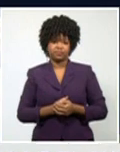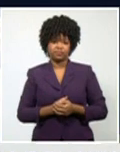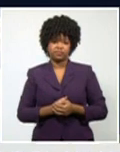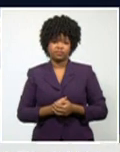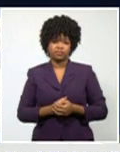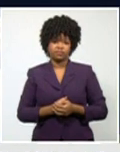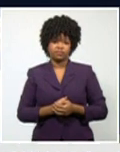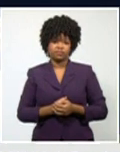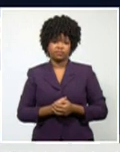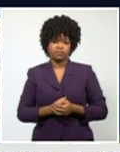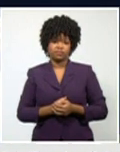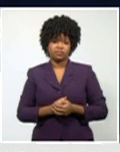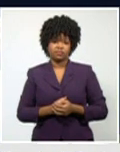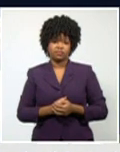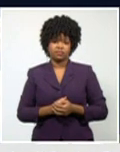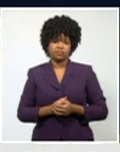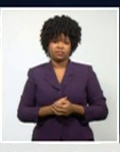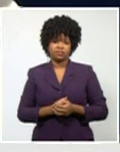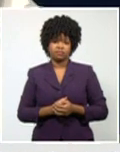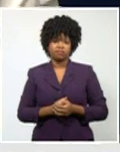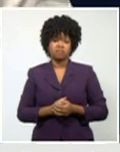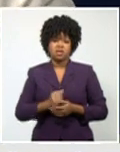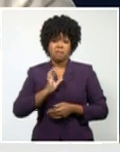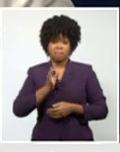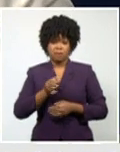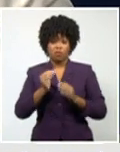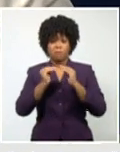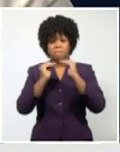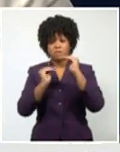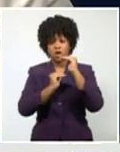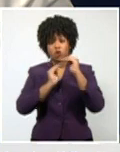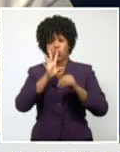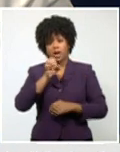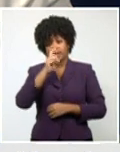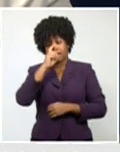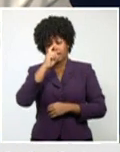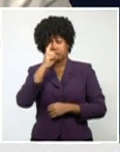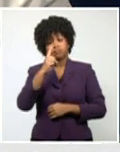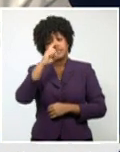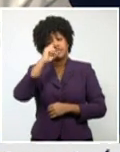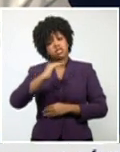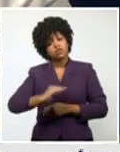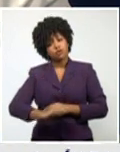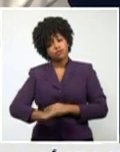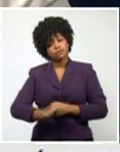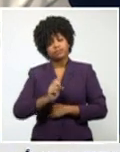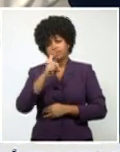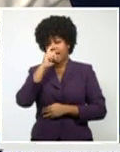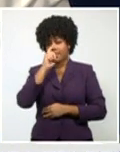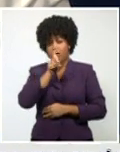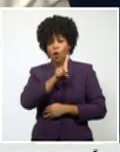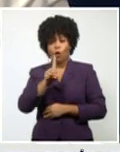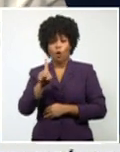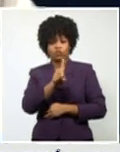de los menores de 40 años hay un niño de 11 años de edad que fue